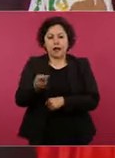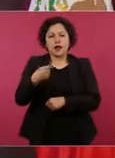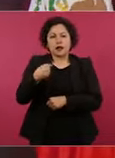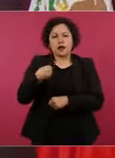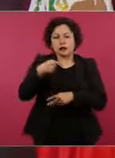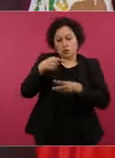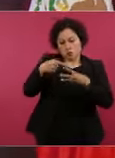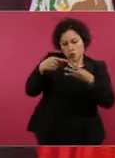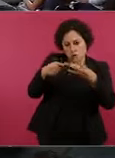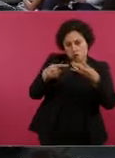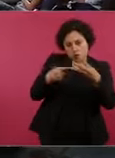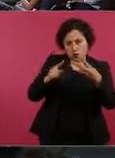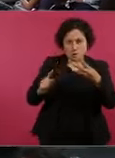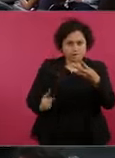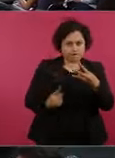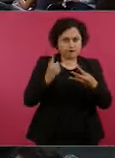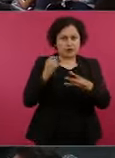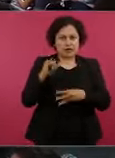Creo que